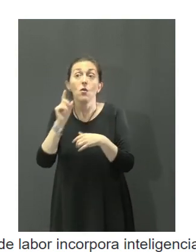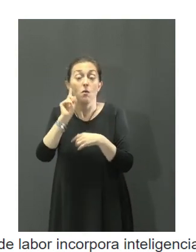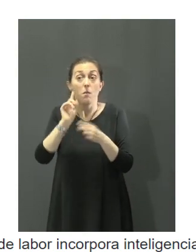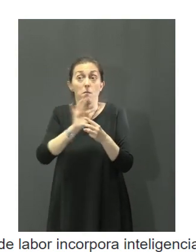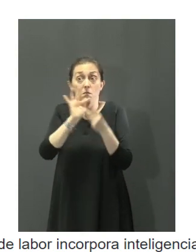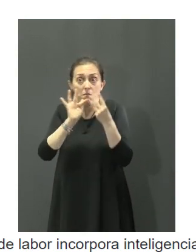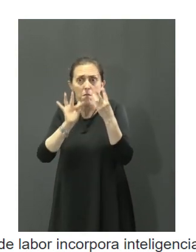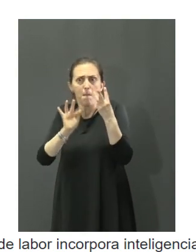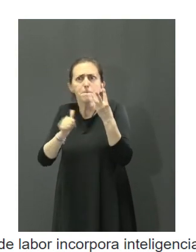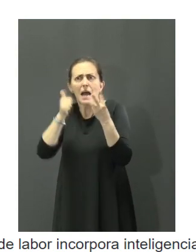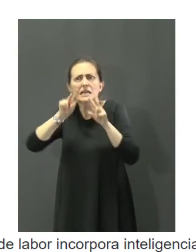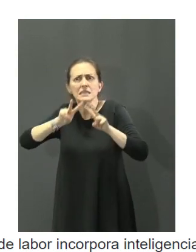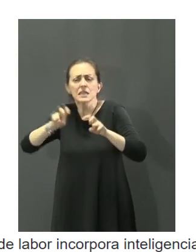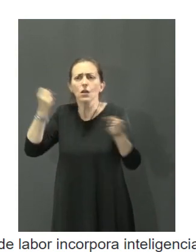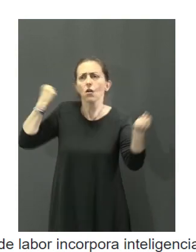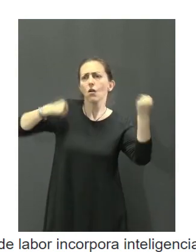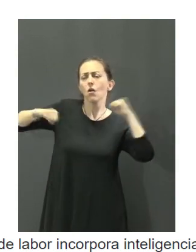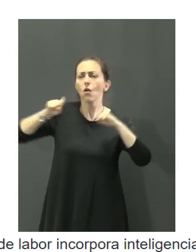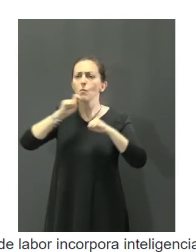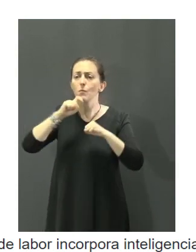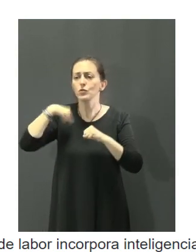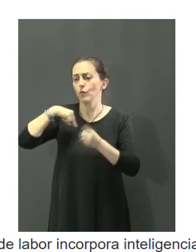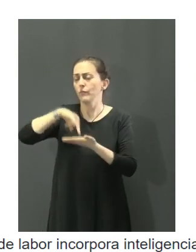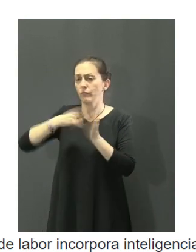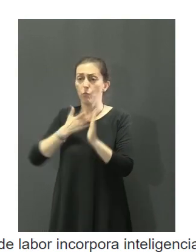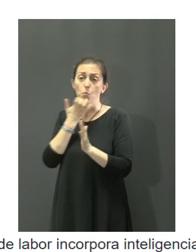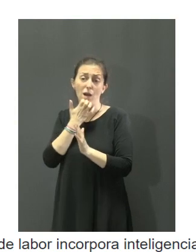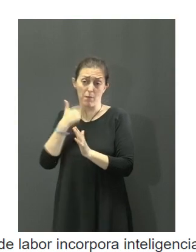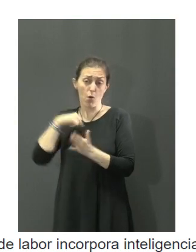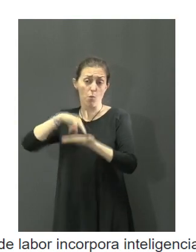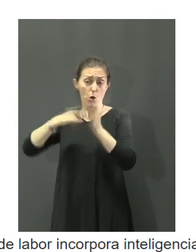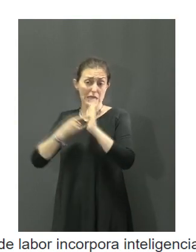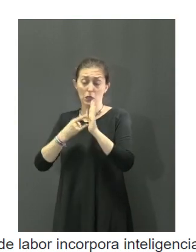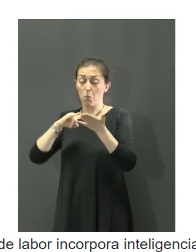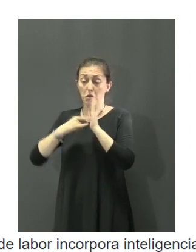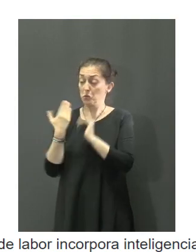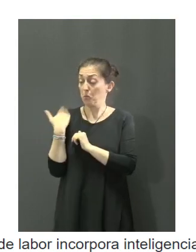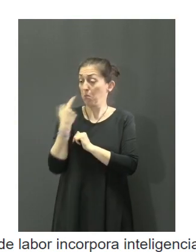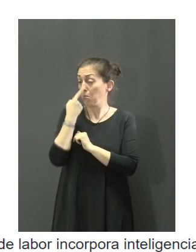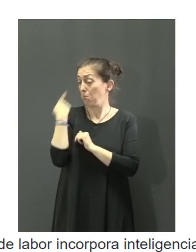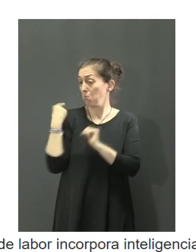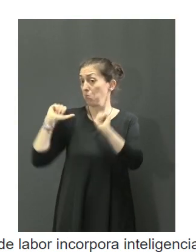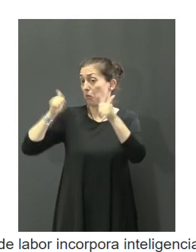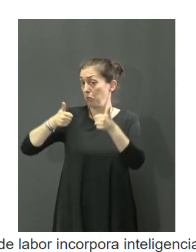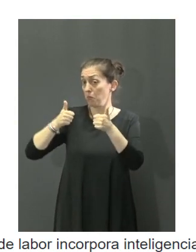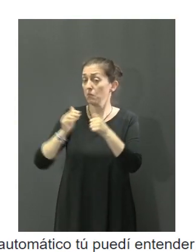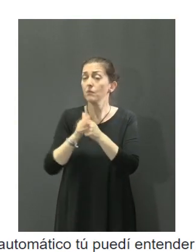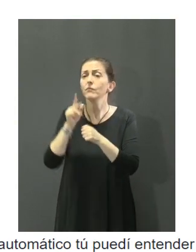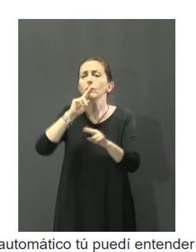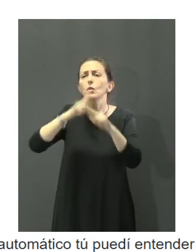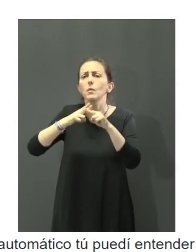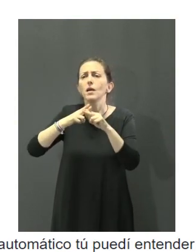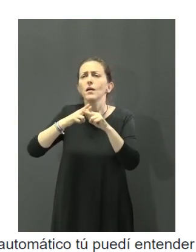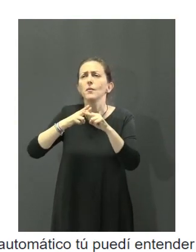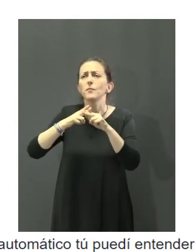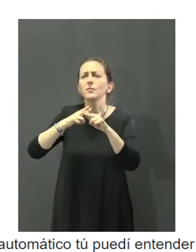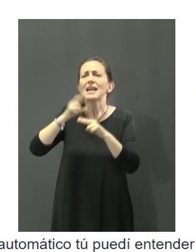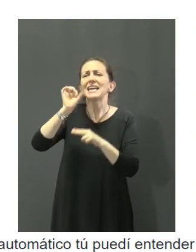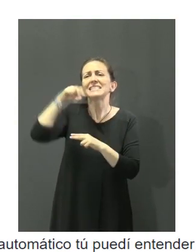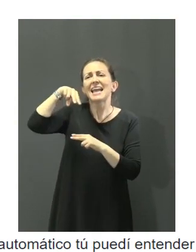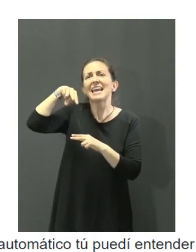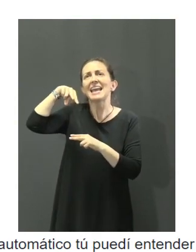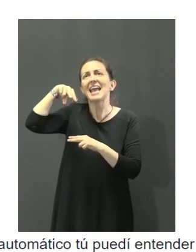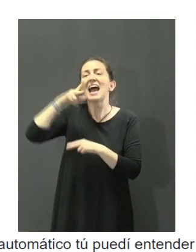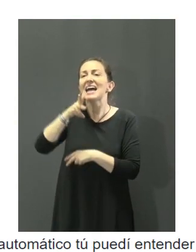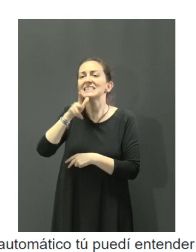eso, se pueden analizar patrones. Por ejemplo, nosotros tenemos un proyecto, de hecho, que empezó hace un año, que se llama NHOA,